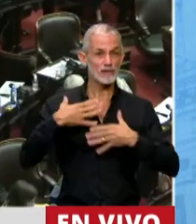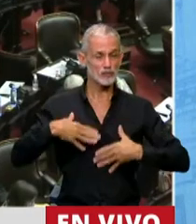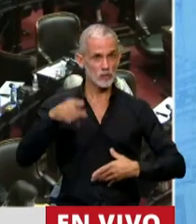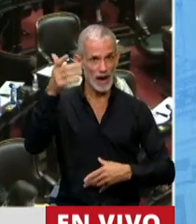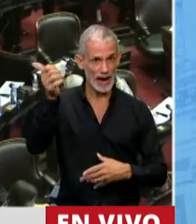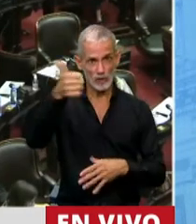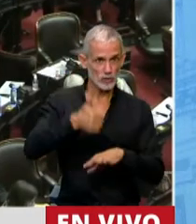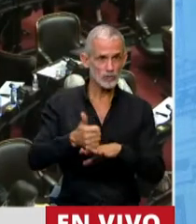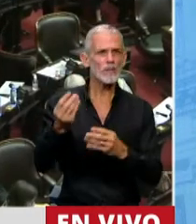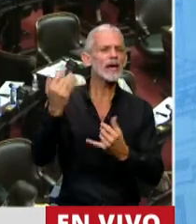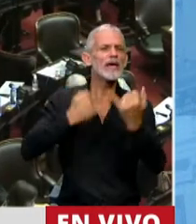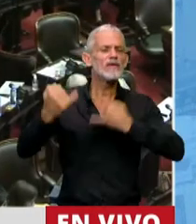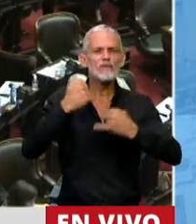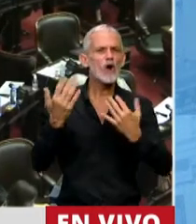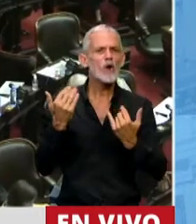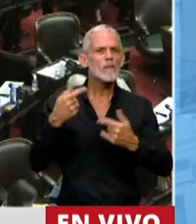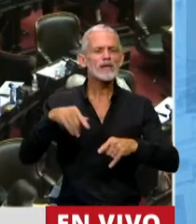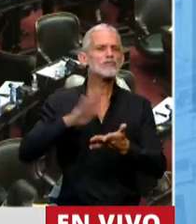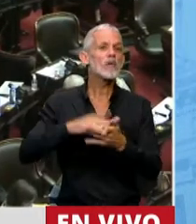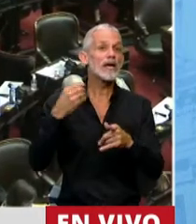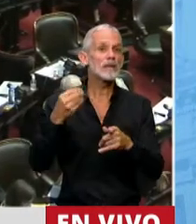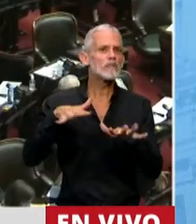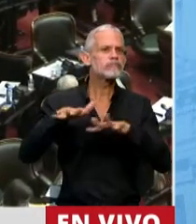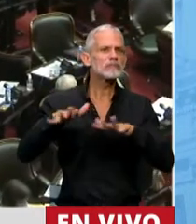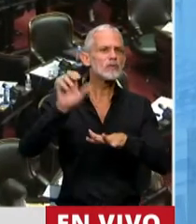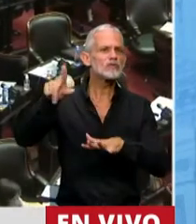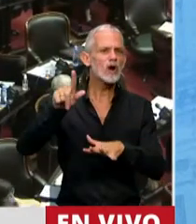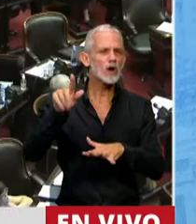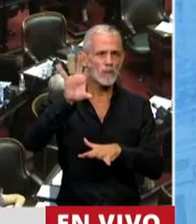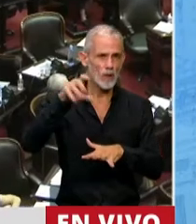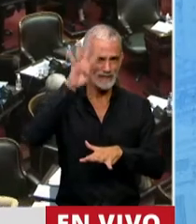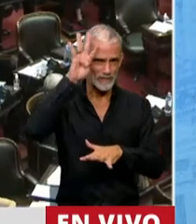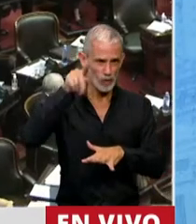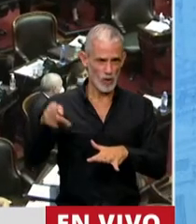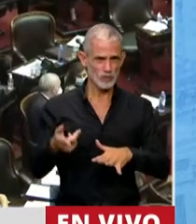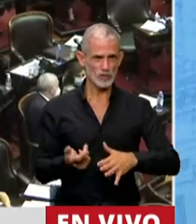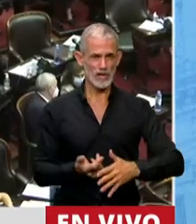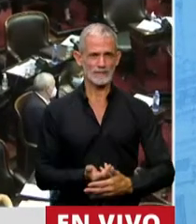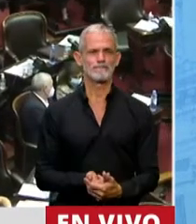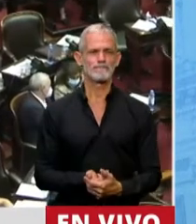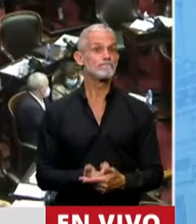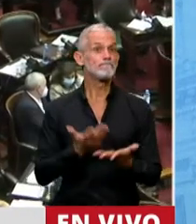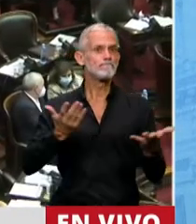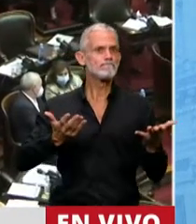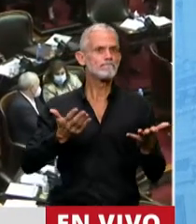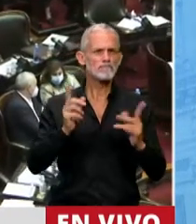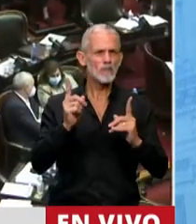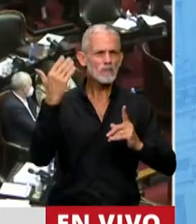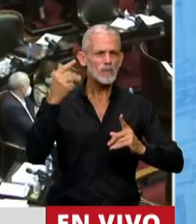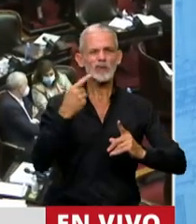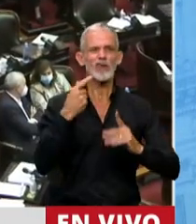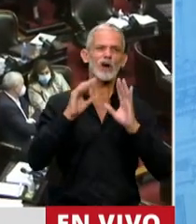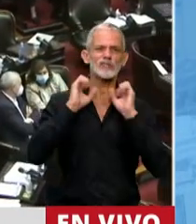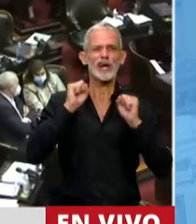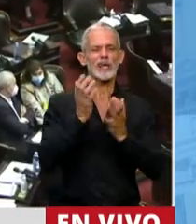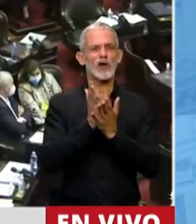para que informe sobre lo que está ocurriendo en mi provincia no es como dijo el secretario